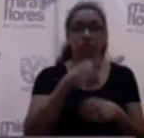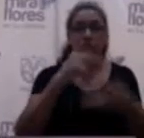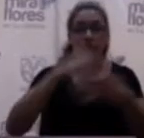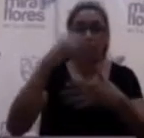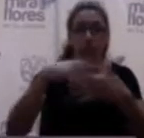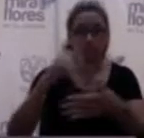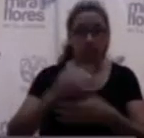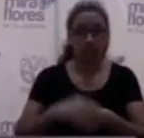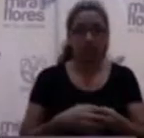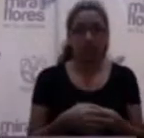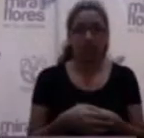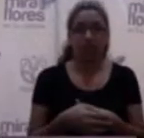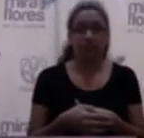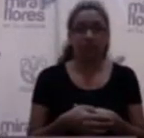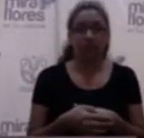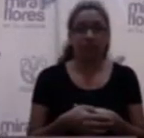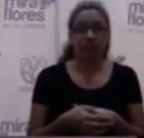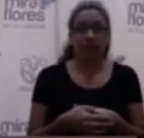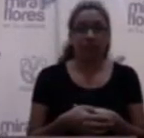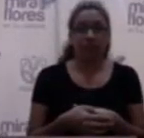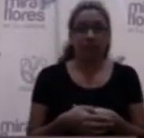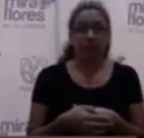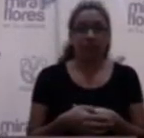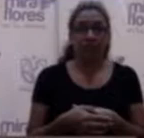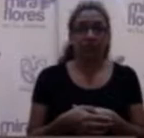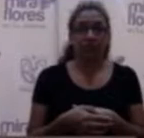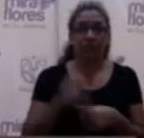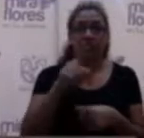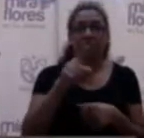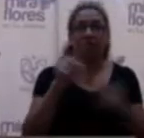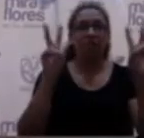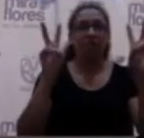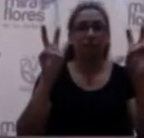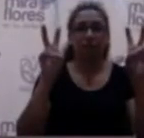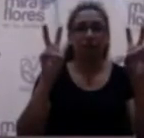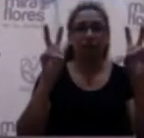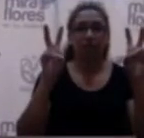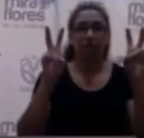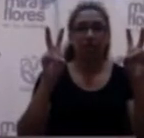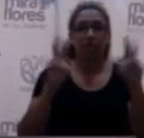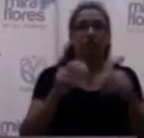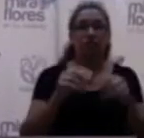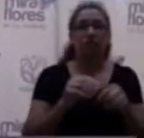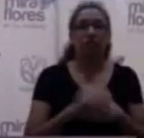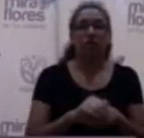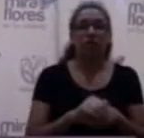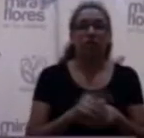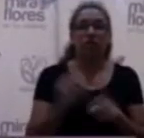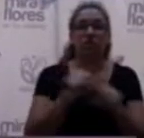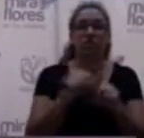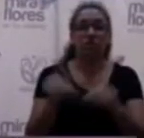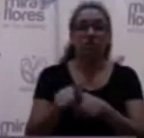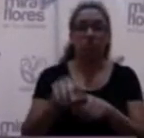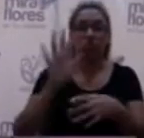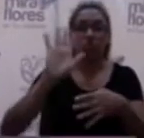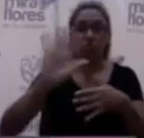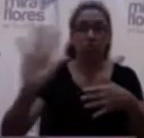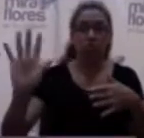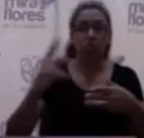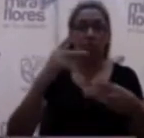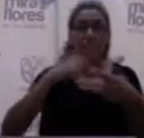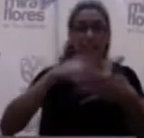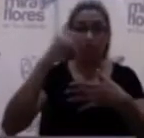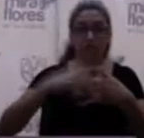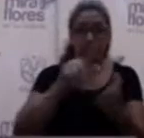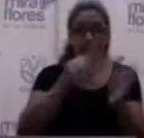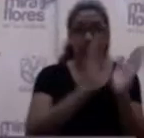ejecución de cada uno de estos proyectos de inversión pública. Eso es respecto a lo que son el estado de cada uno de los